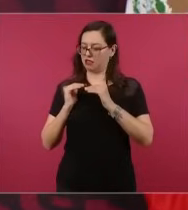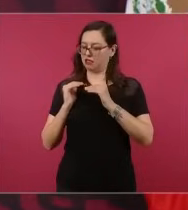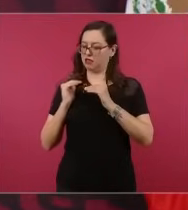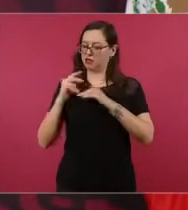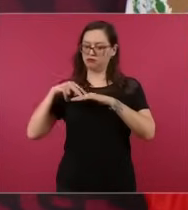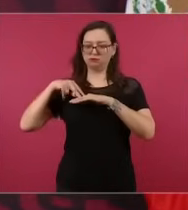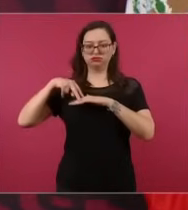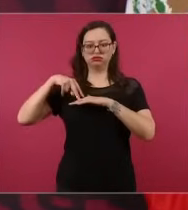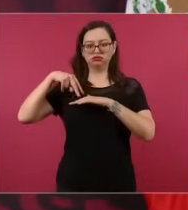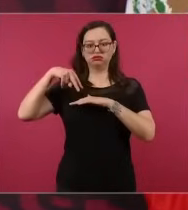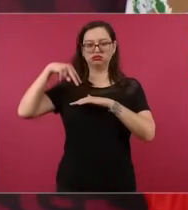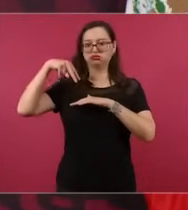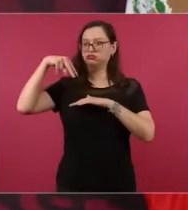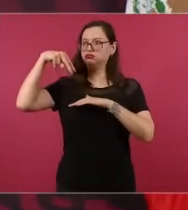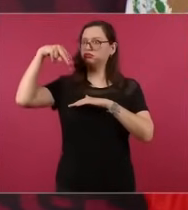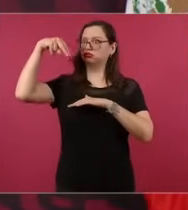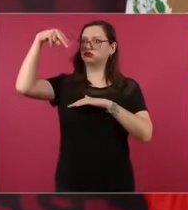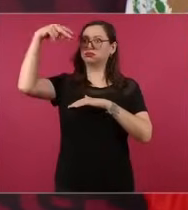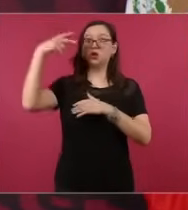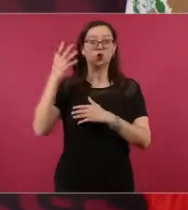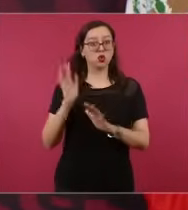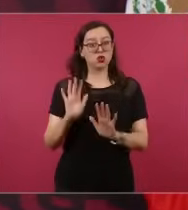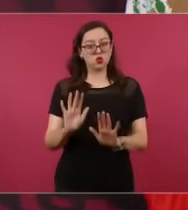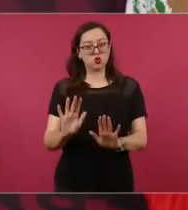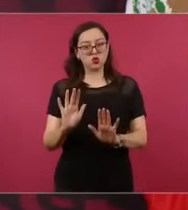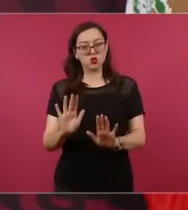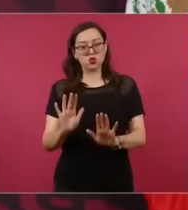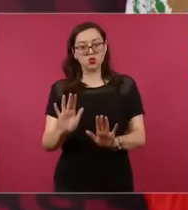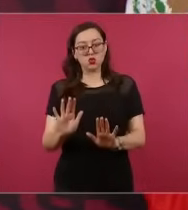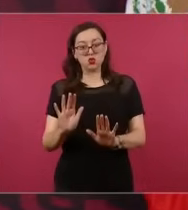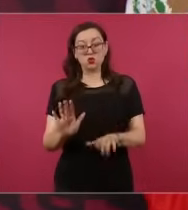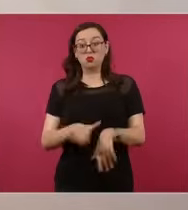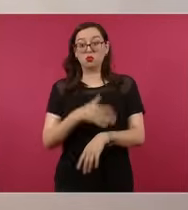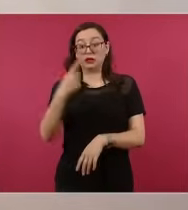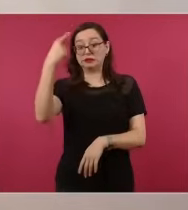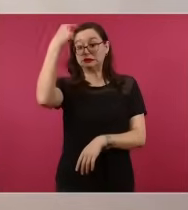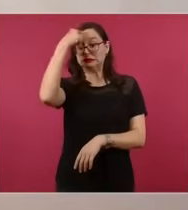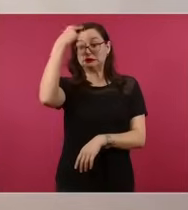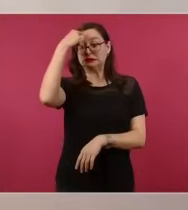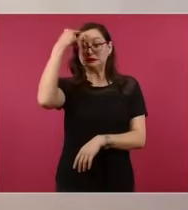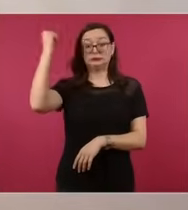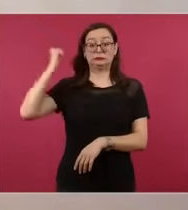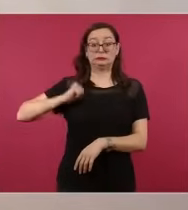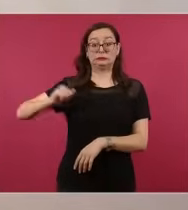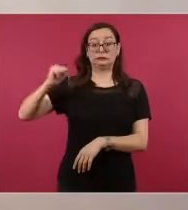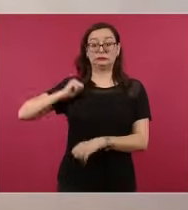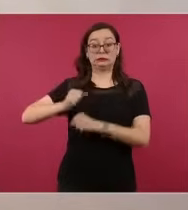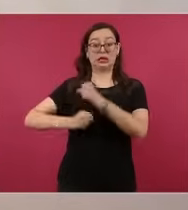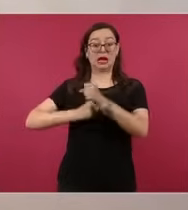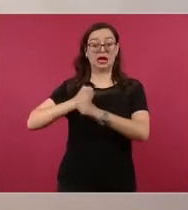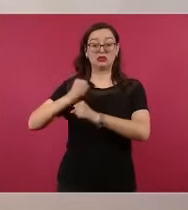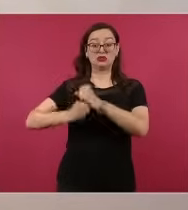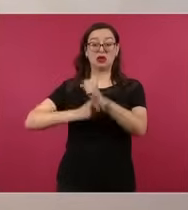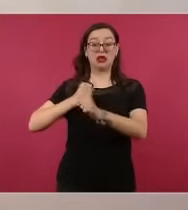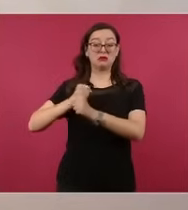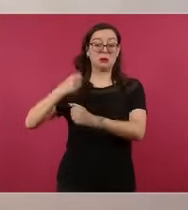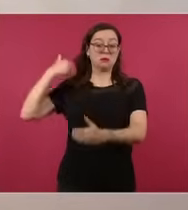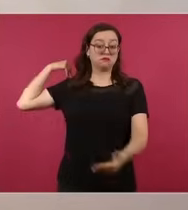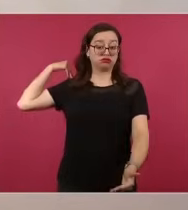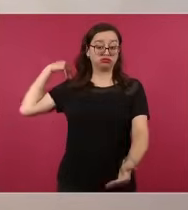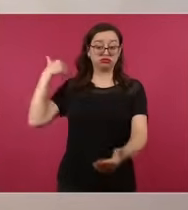de aplicación de esa política. Siglos. No pudo la revolución